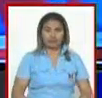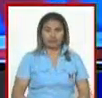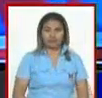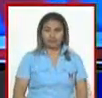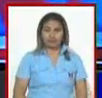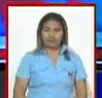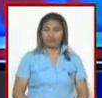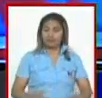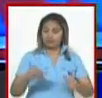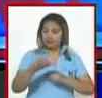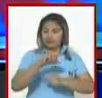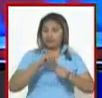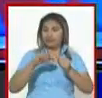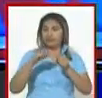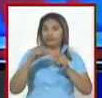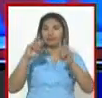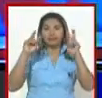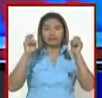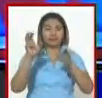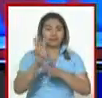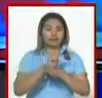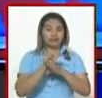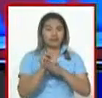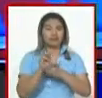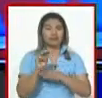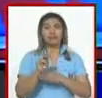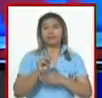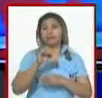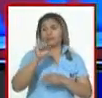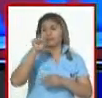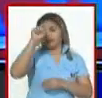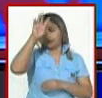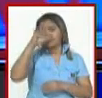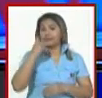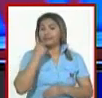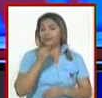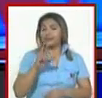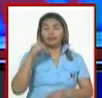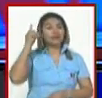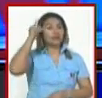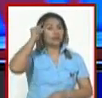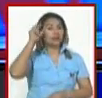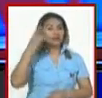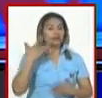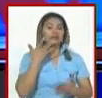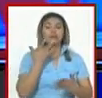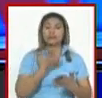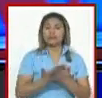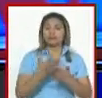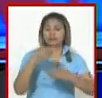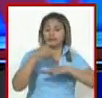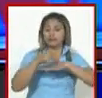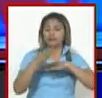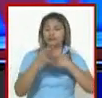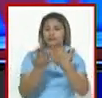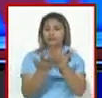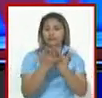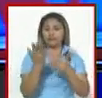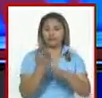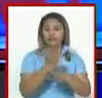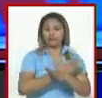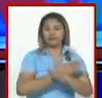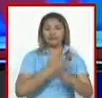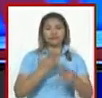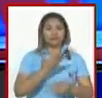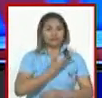y en relación a este mismo tema el ministro de minería niega que el gobierno tenga algún propósito de enviar a la cárcel al ex